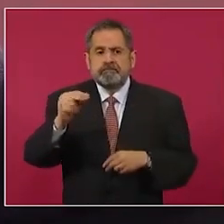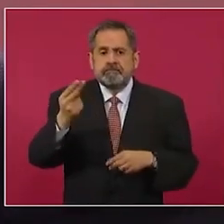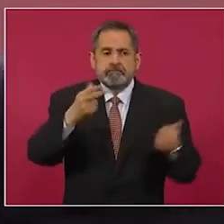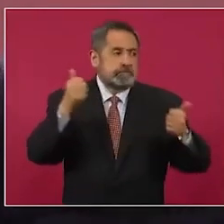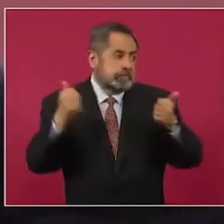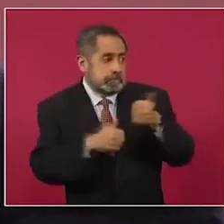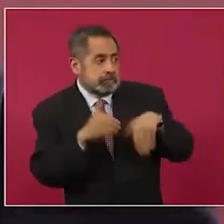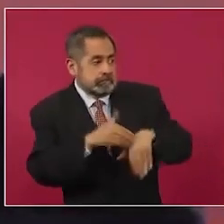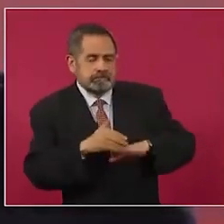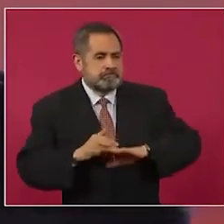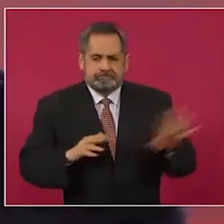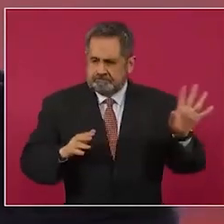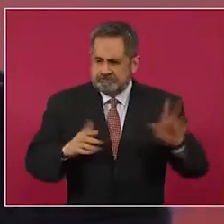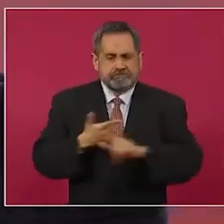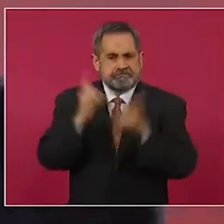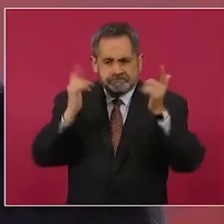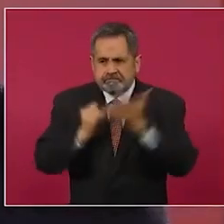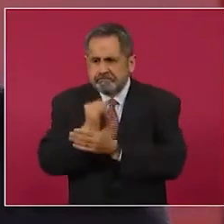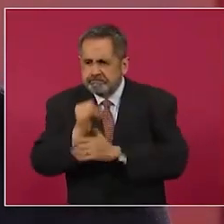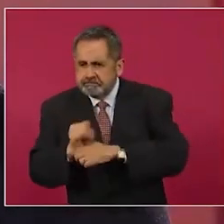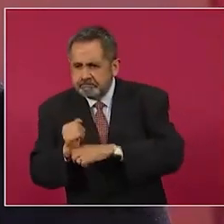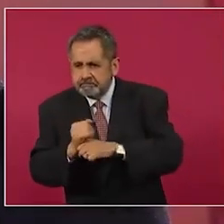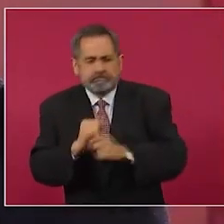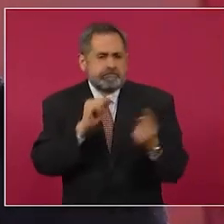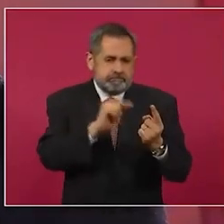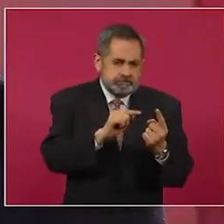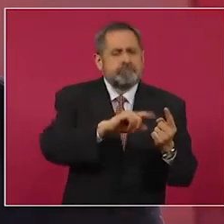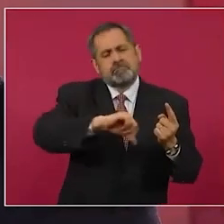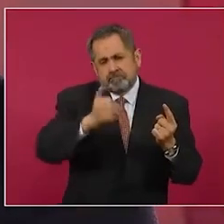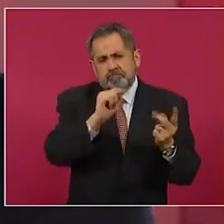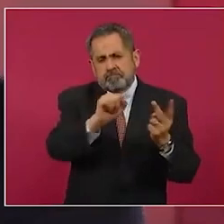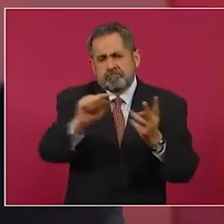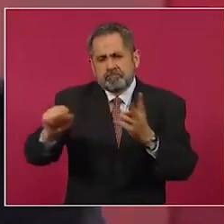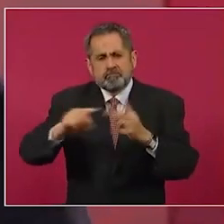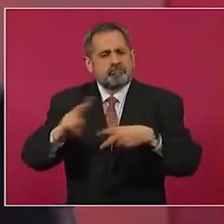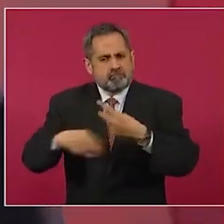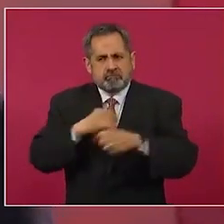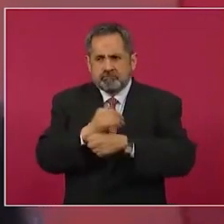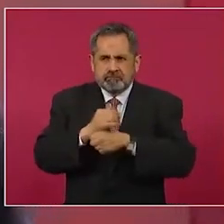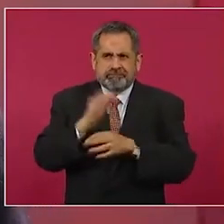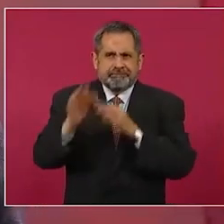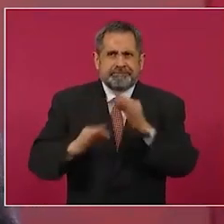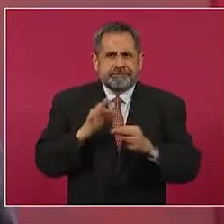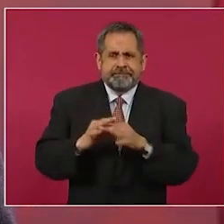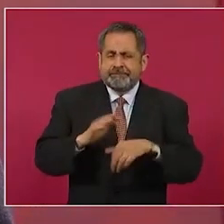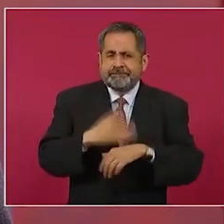y en este caso lo vamos a hacer y en todos los casos. Porque